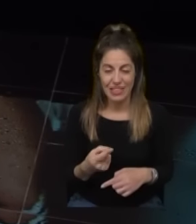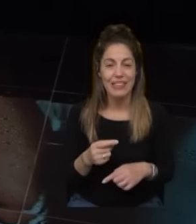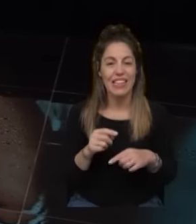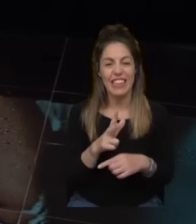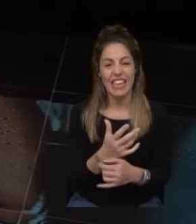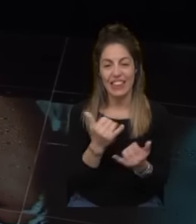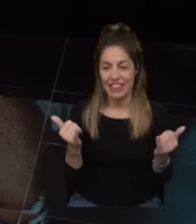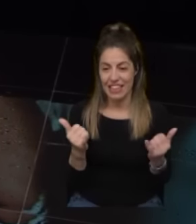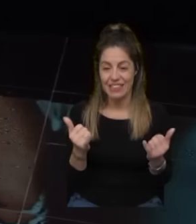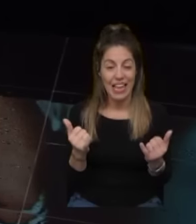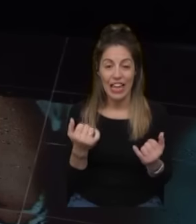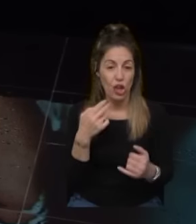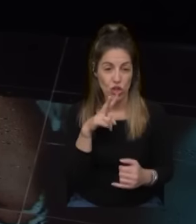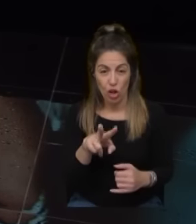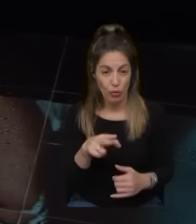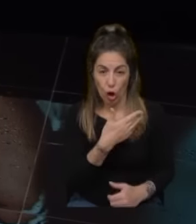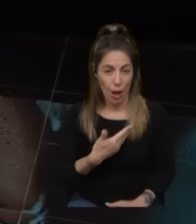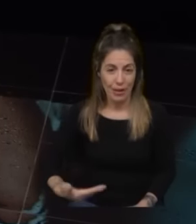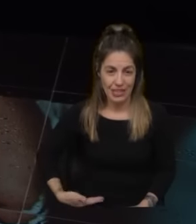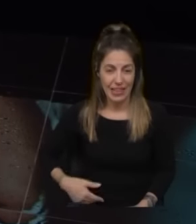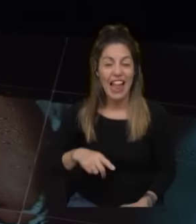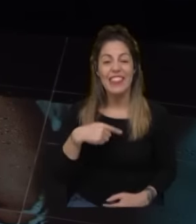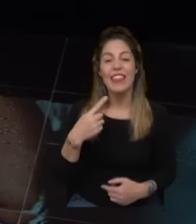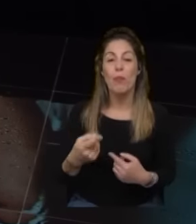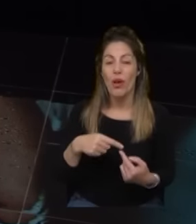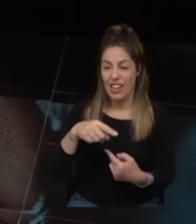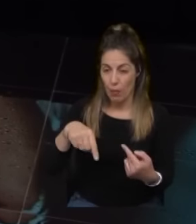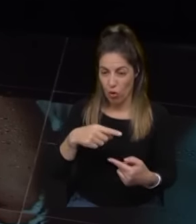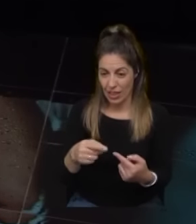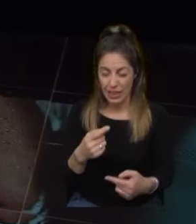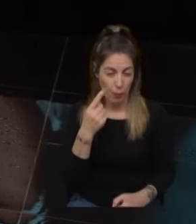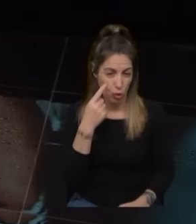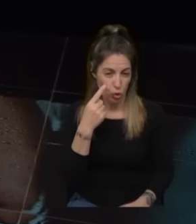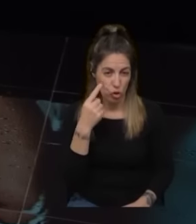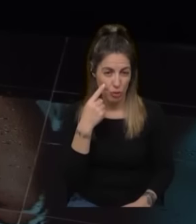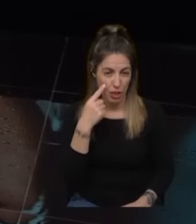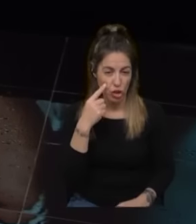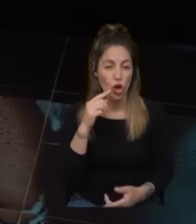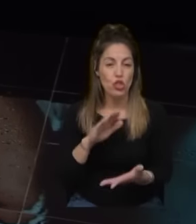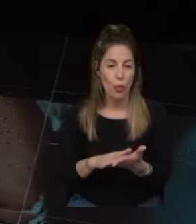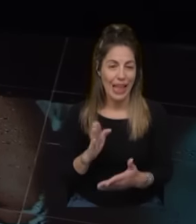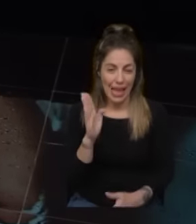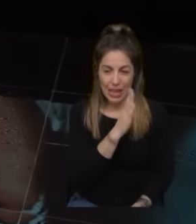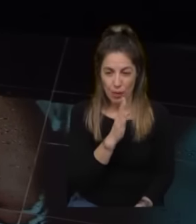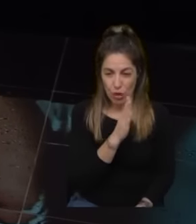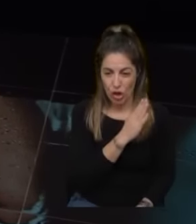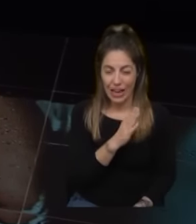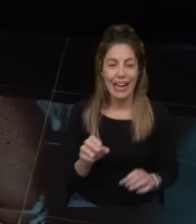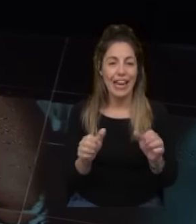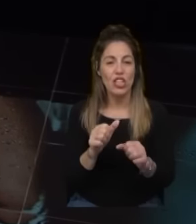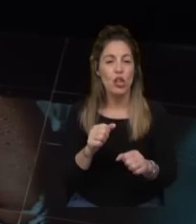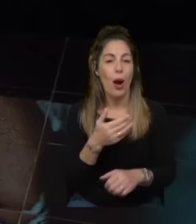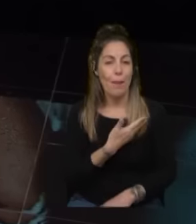horas sin apariciones públicas, tras la polémica desatada justamente por su conocimiento sobre el espionaje realizado el presidente del